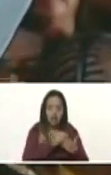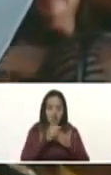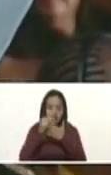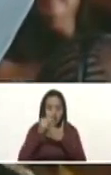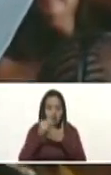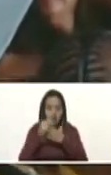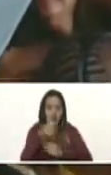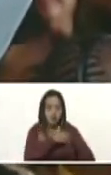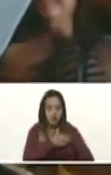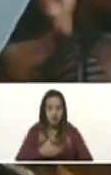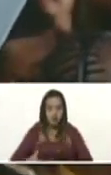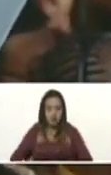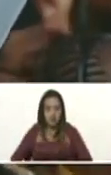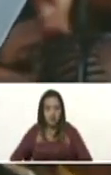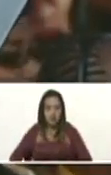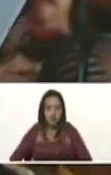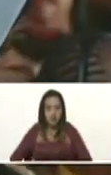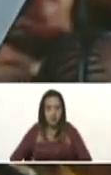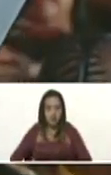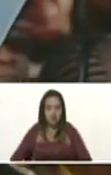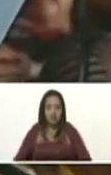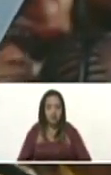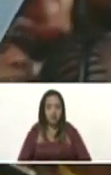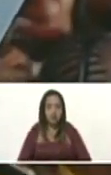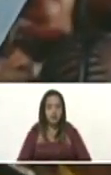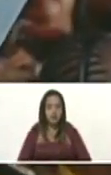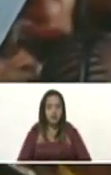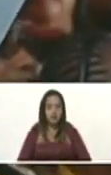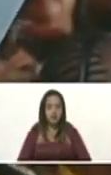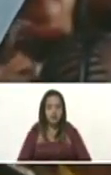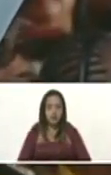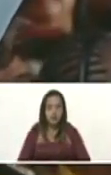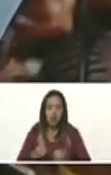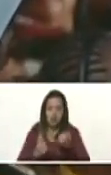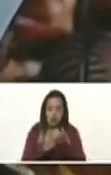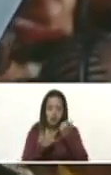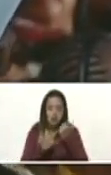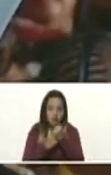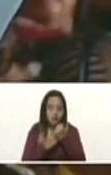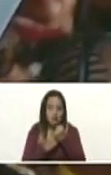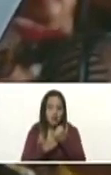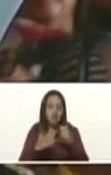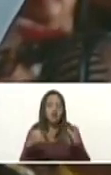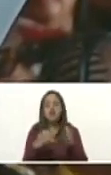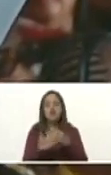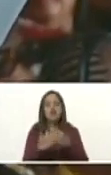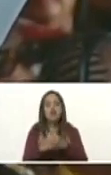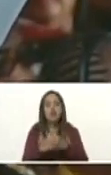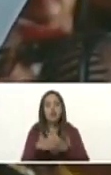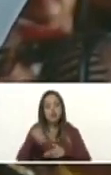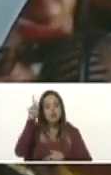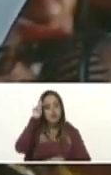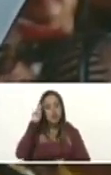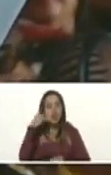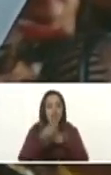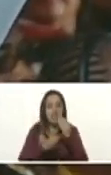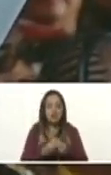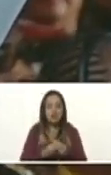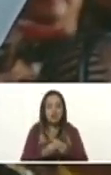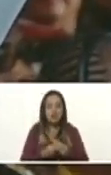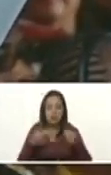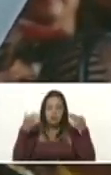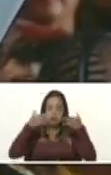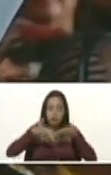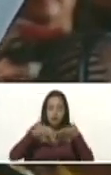liderados por el presidente Sebastián Piñera, quien, apoyado por el Grupo de Lima, le ha declarado la guerra a su